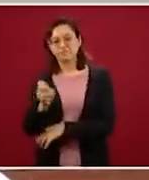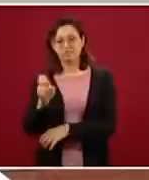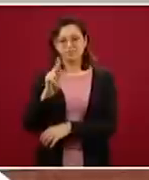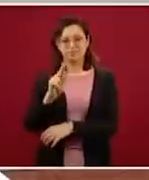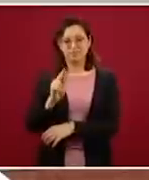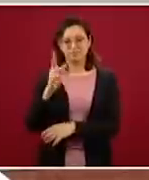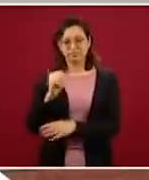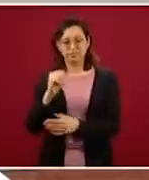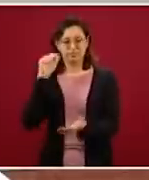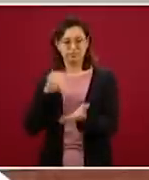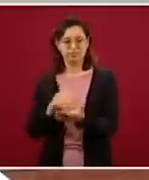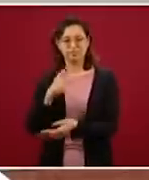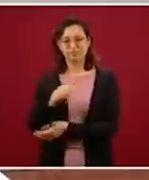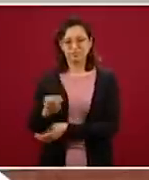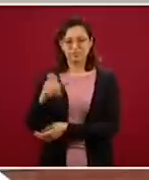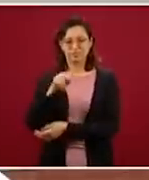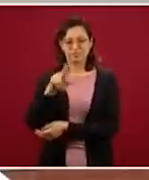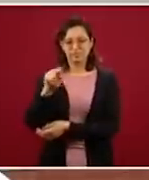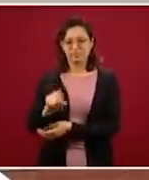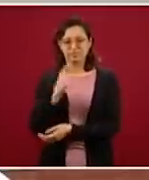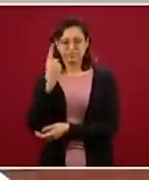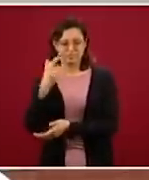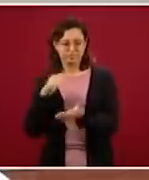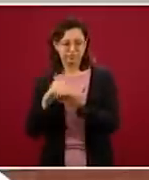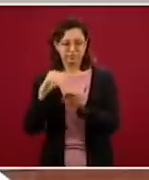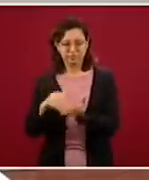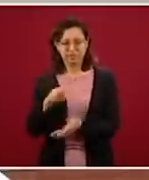289 mil 181 millones